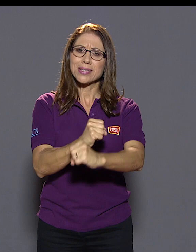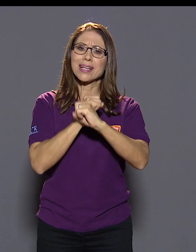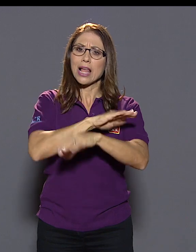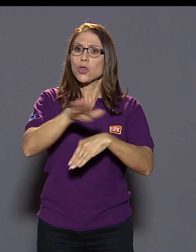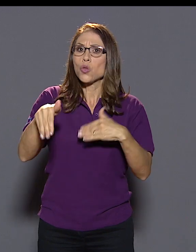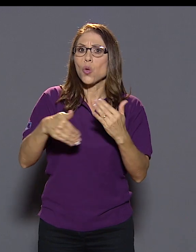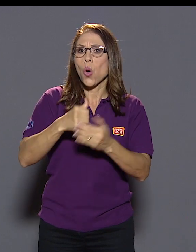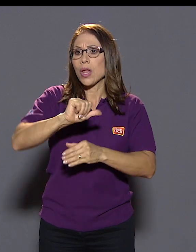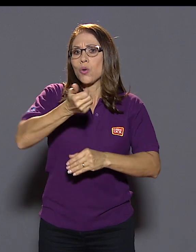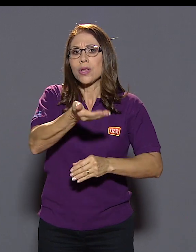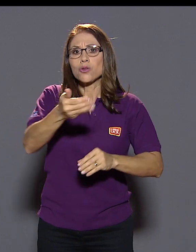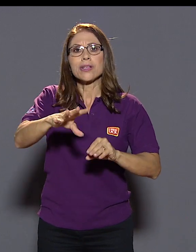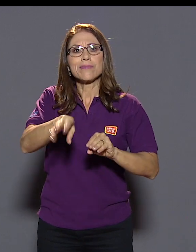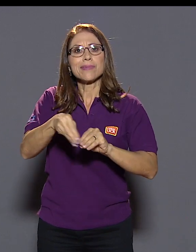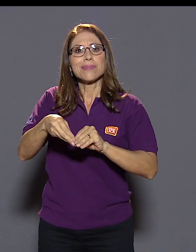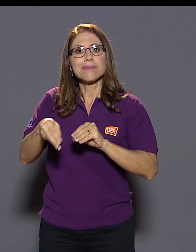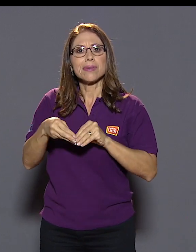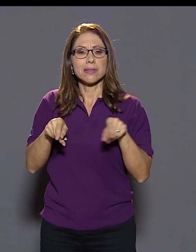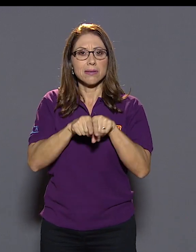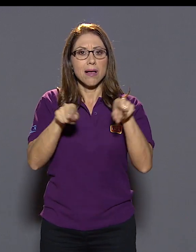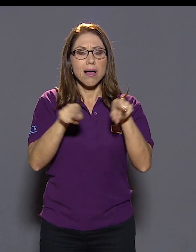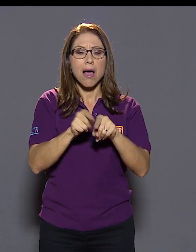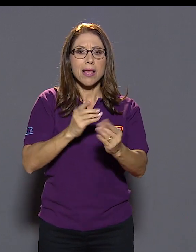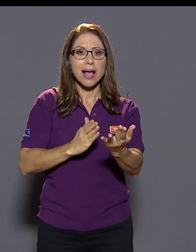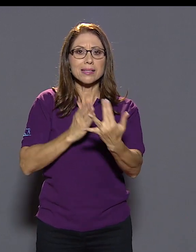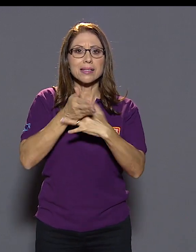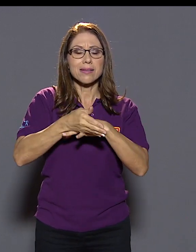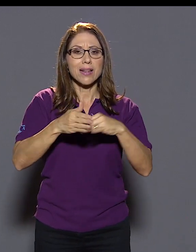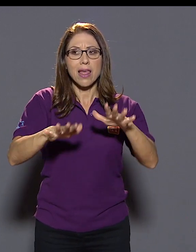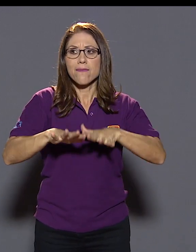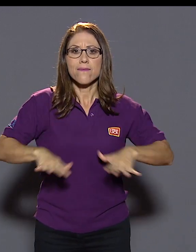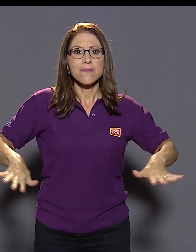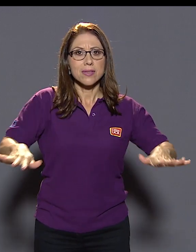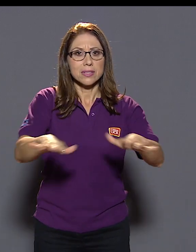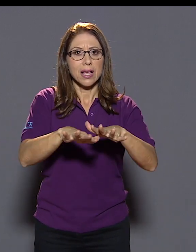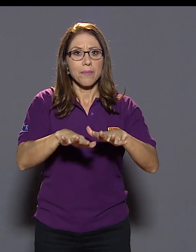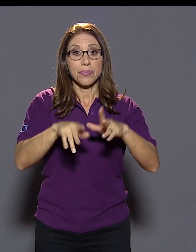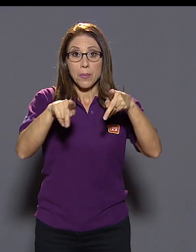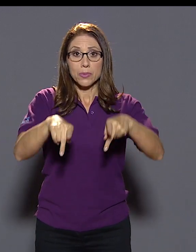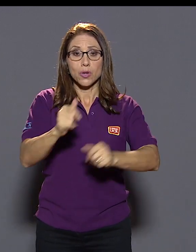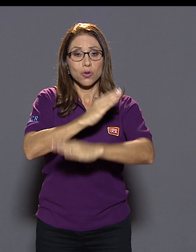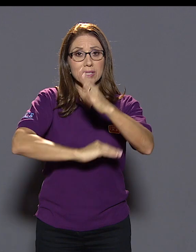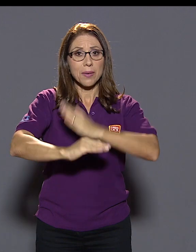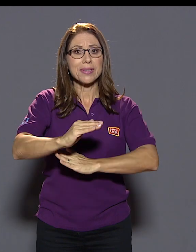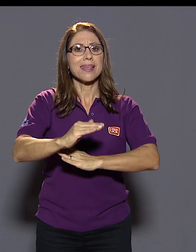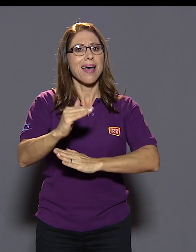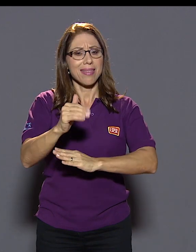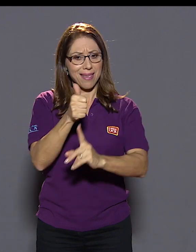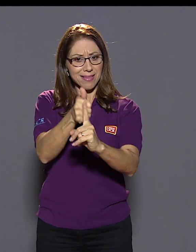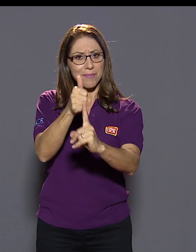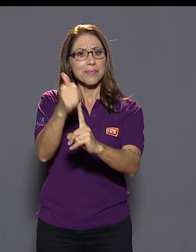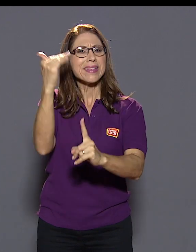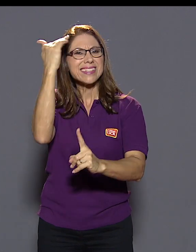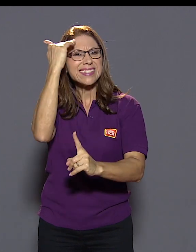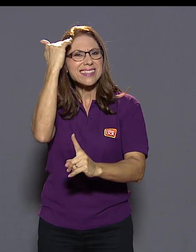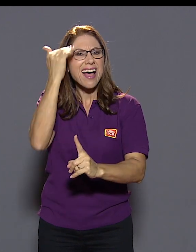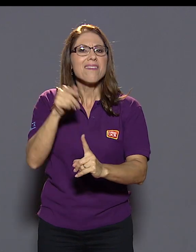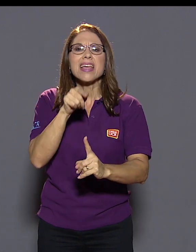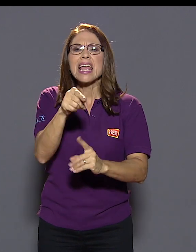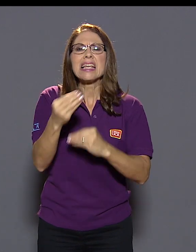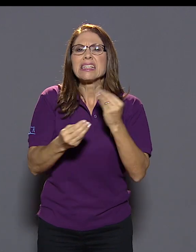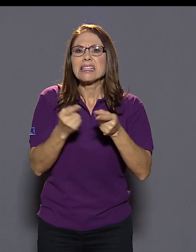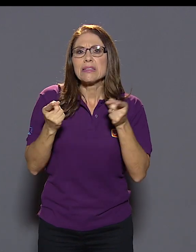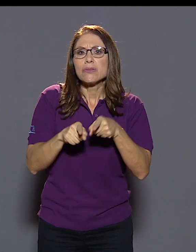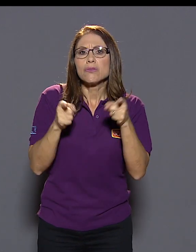que todo lo demás venga por añadidura, incluyendo hasta la parte de la accesibilidad física. Realmente una persona con discapacidad es la que sabe en realidad qué es lo que